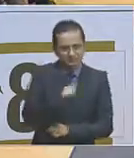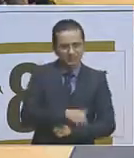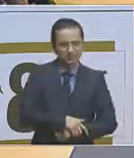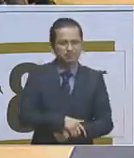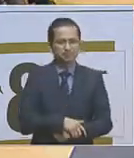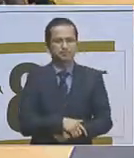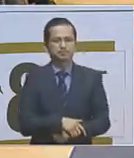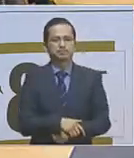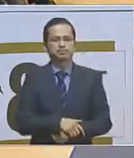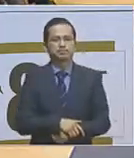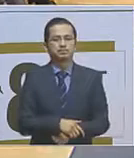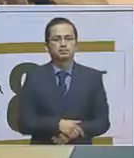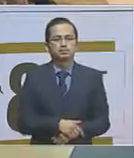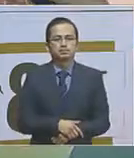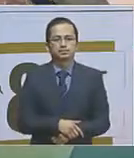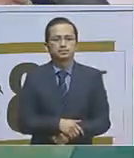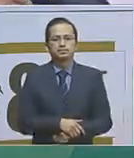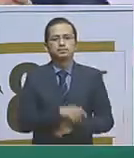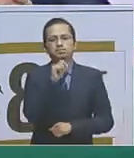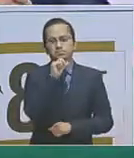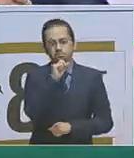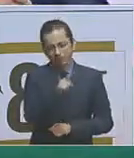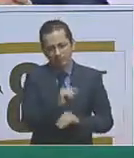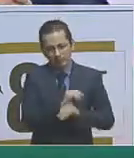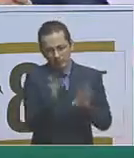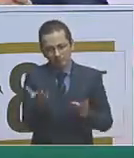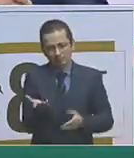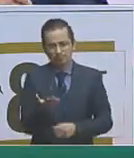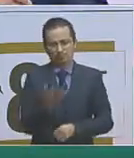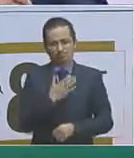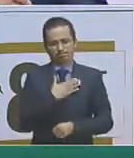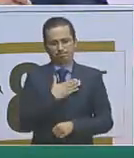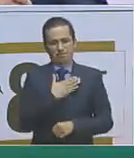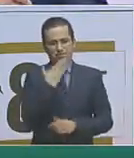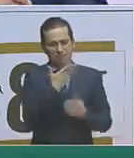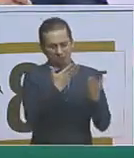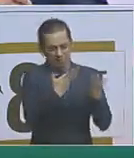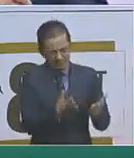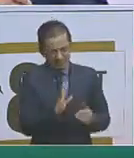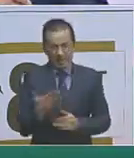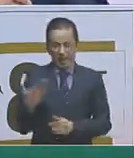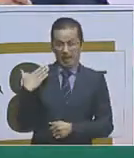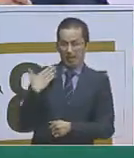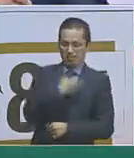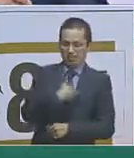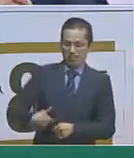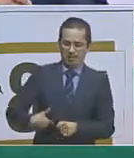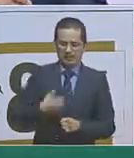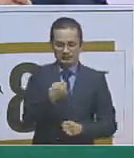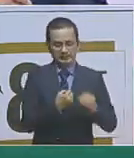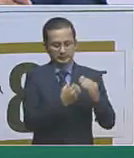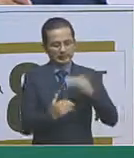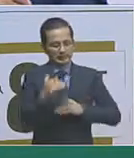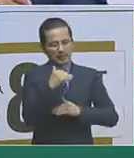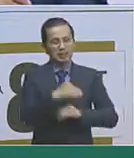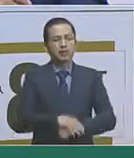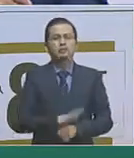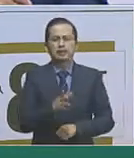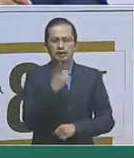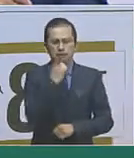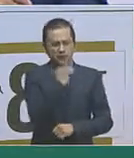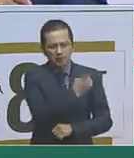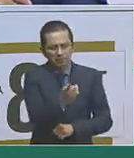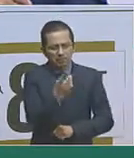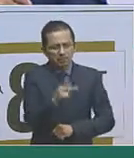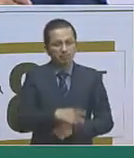mi mi bienvenida a dársela nombre ya ya se la dio la matizada presidenta los compañeros de pleno y en esta mesa